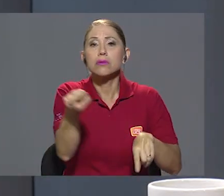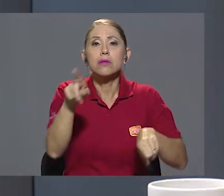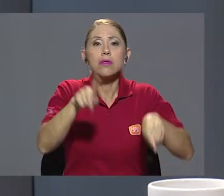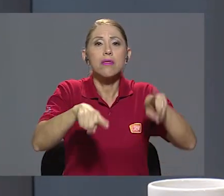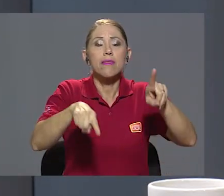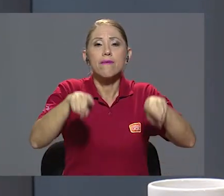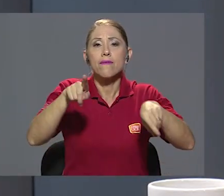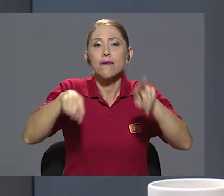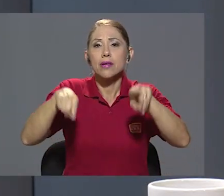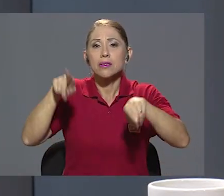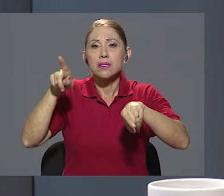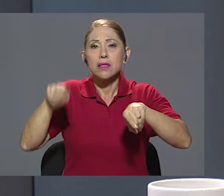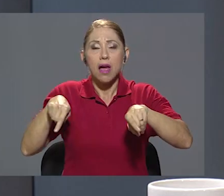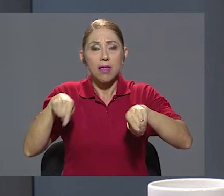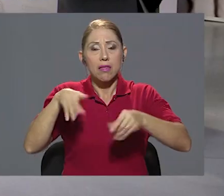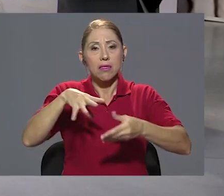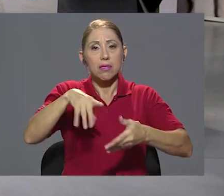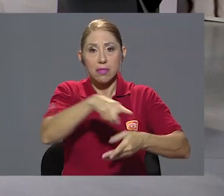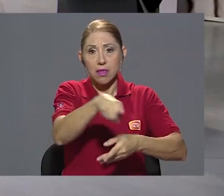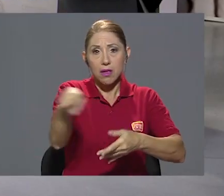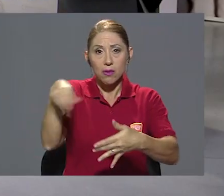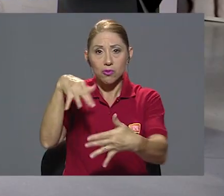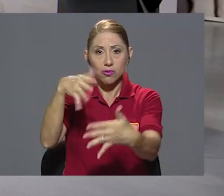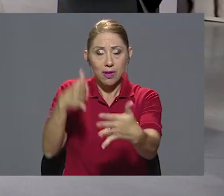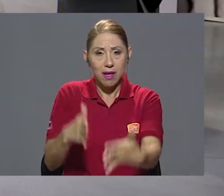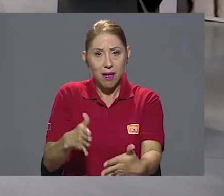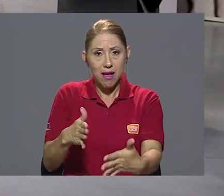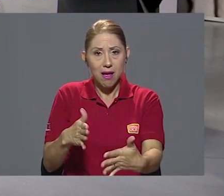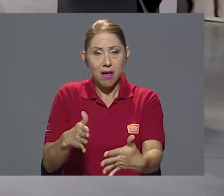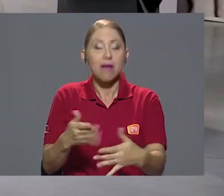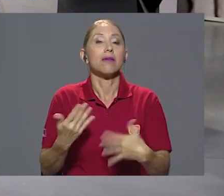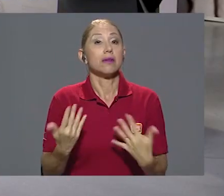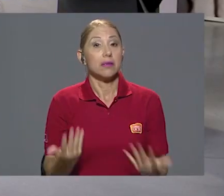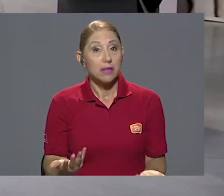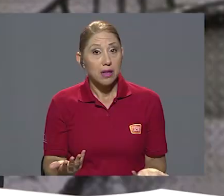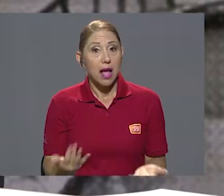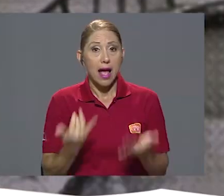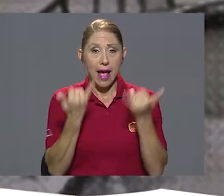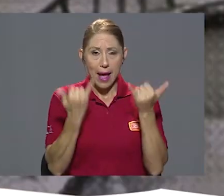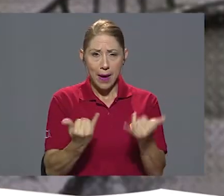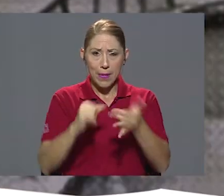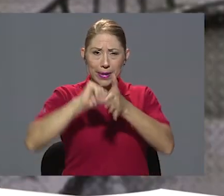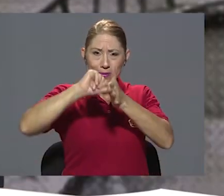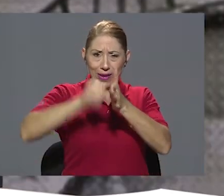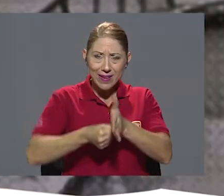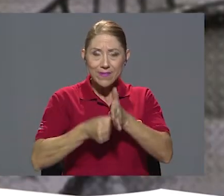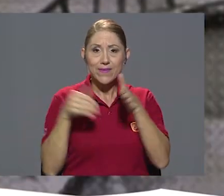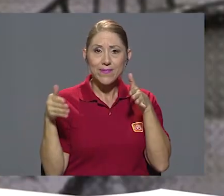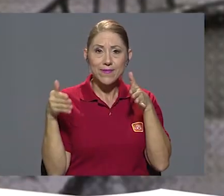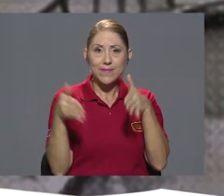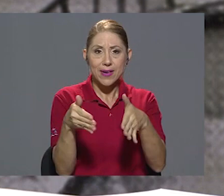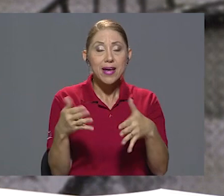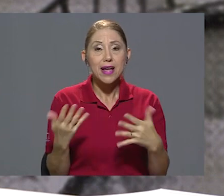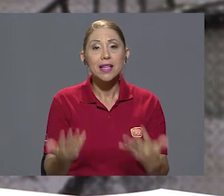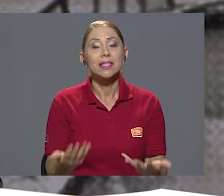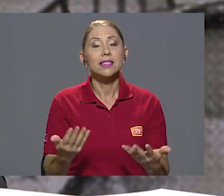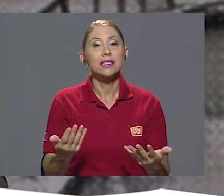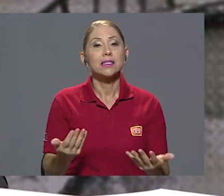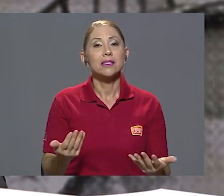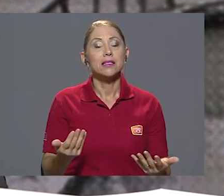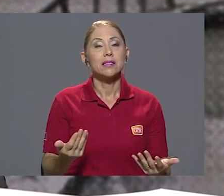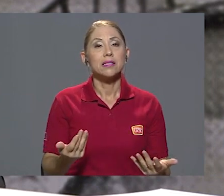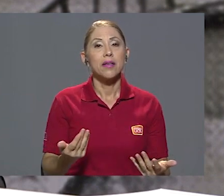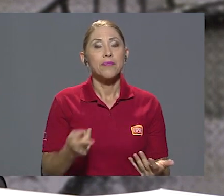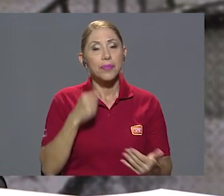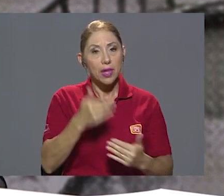diversidad, por ejemplo, la diversidad de los aprendientes. Y aquí por eso un énfasis que hemos